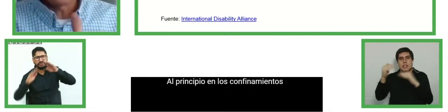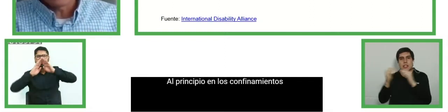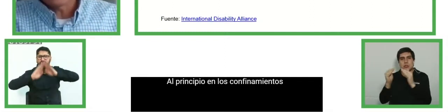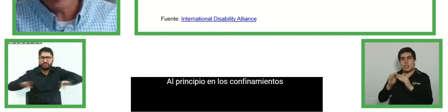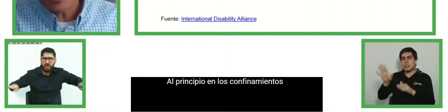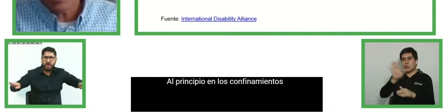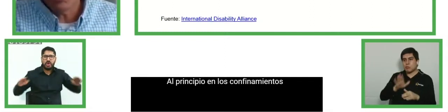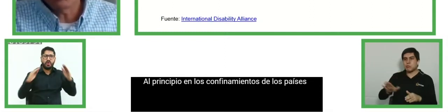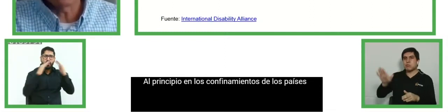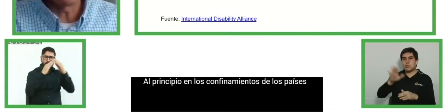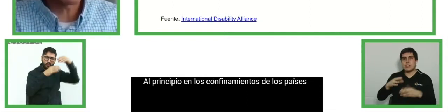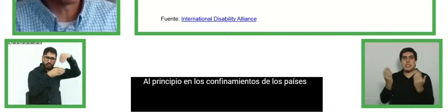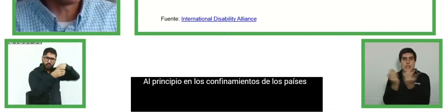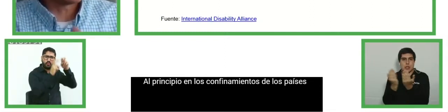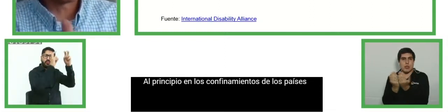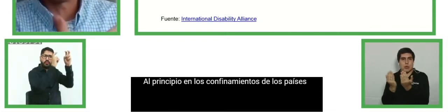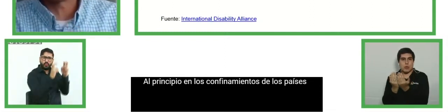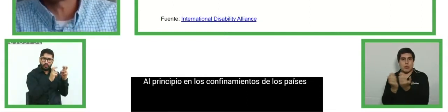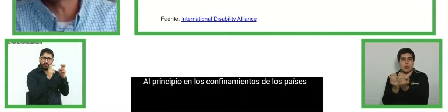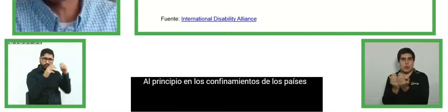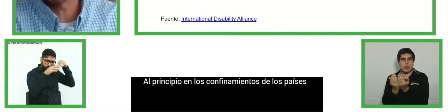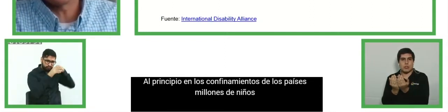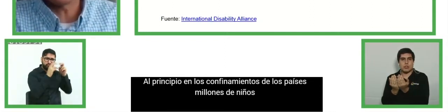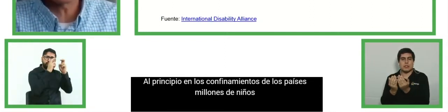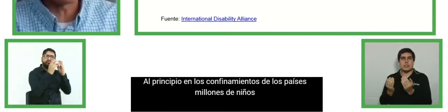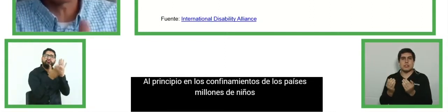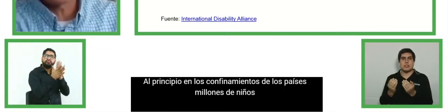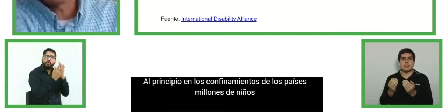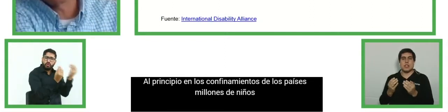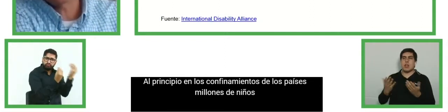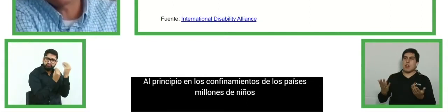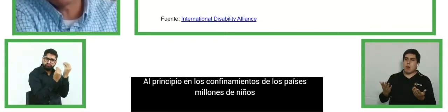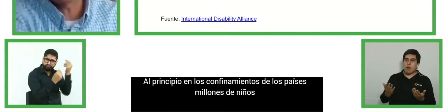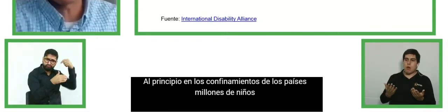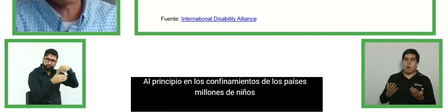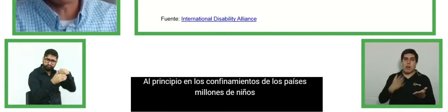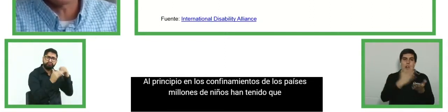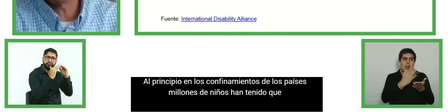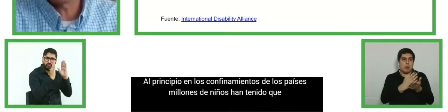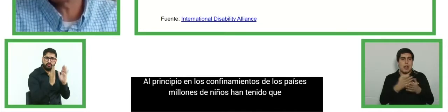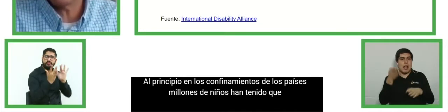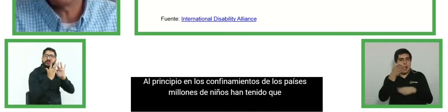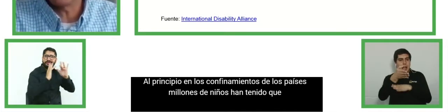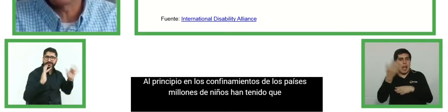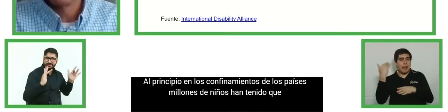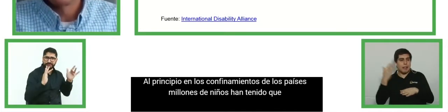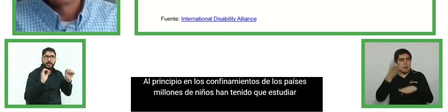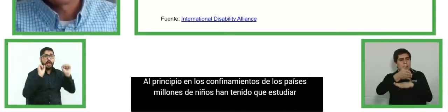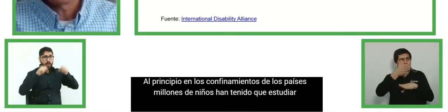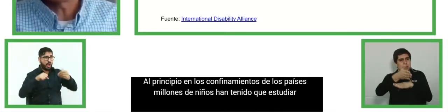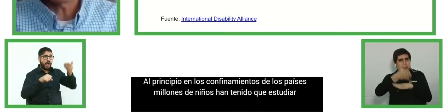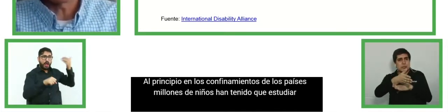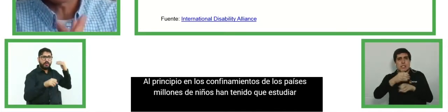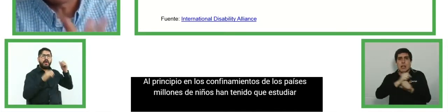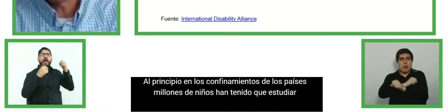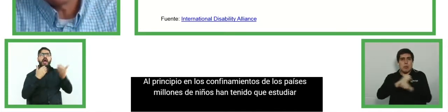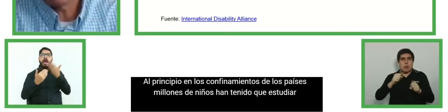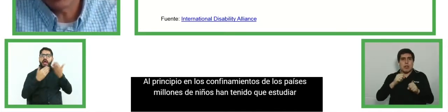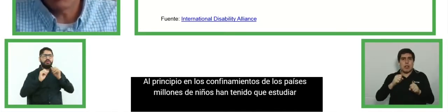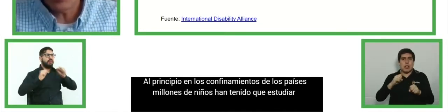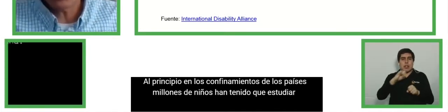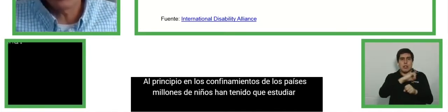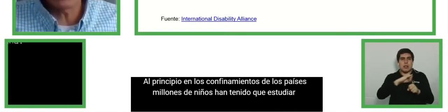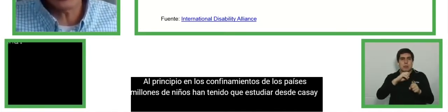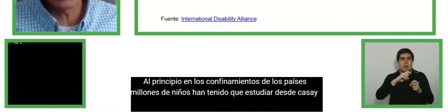a estudiar desde casa, bueno, pues los que tenían medios en casa o los colegios les proporcionaban medios para poder estar conectados,